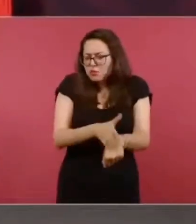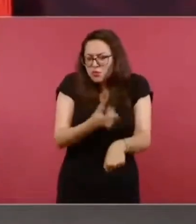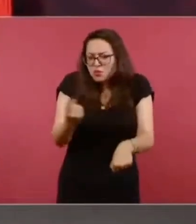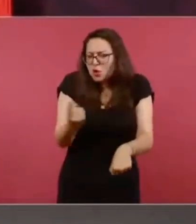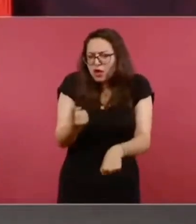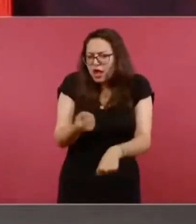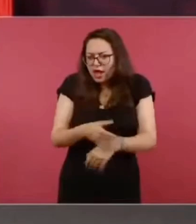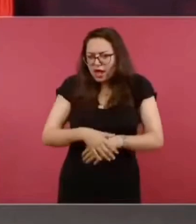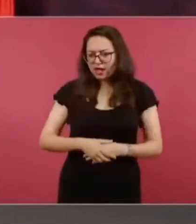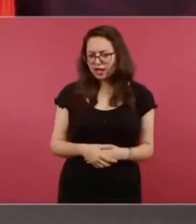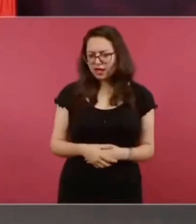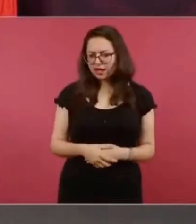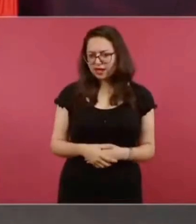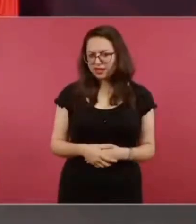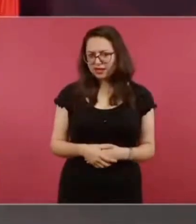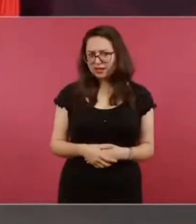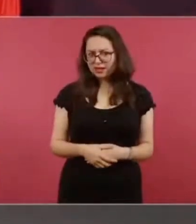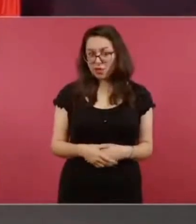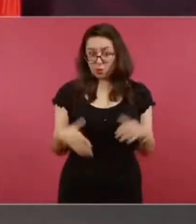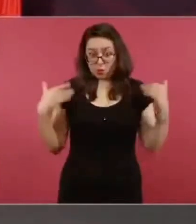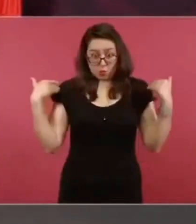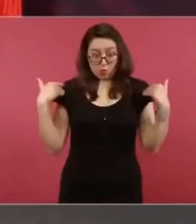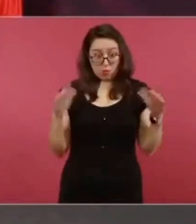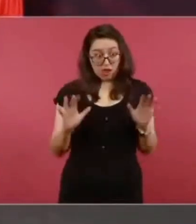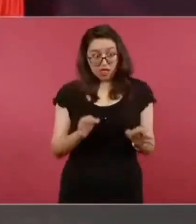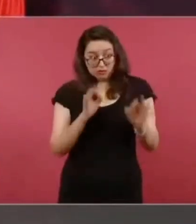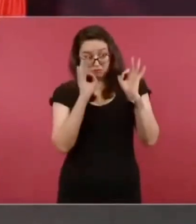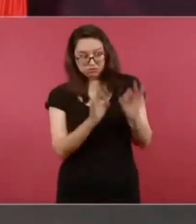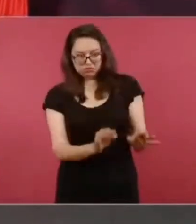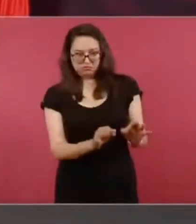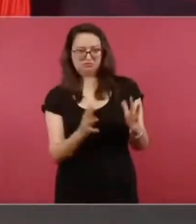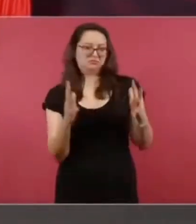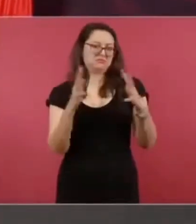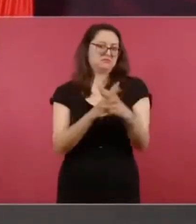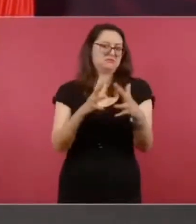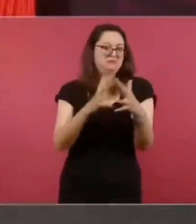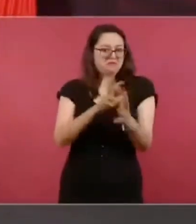Se triunfa, pero